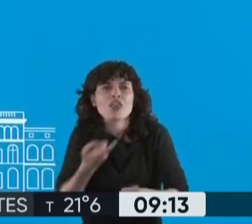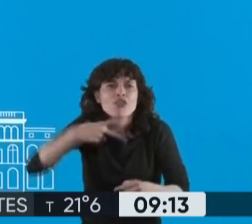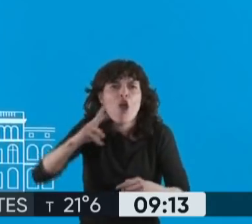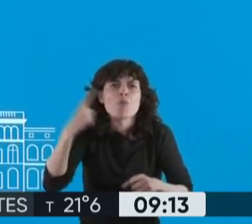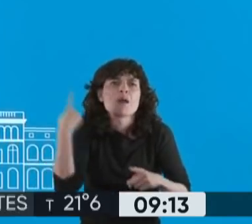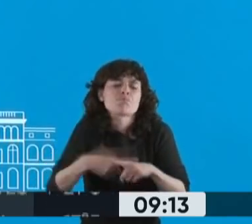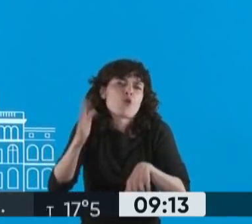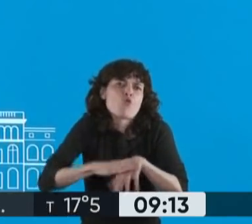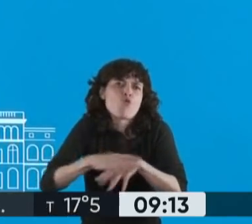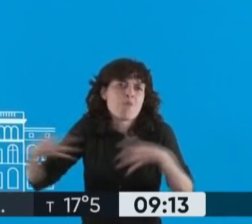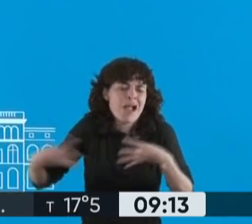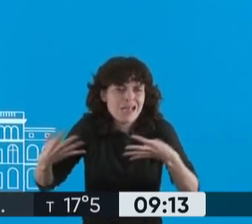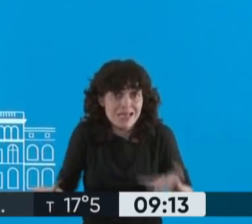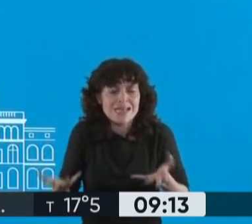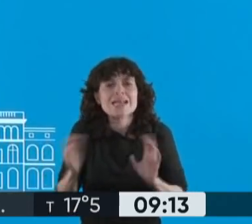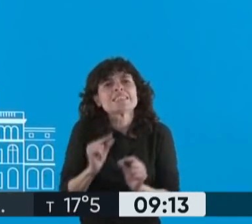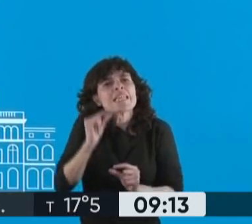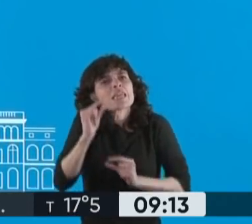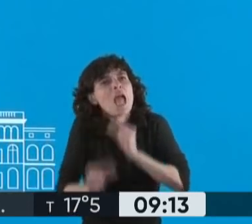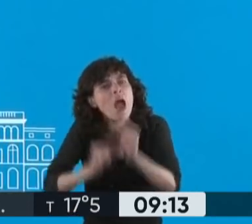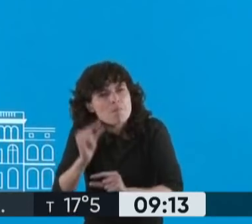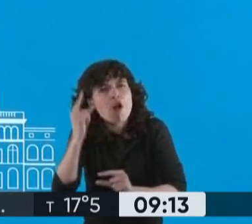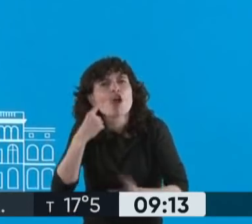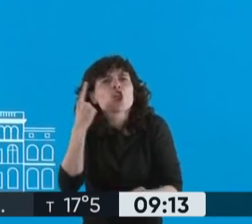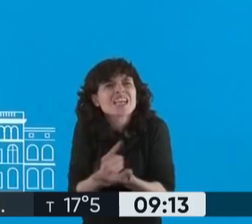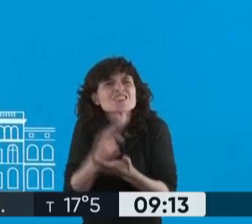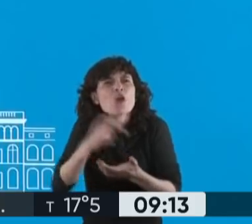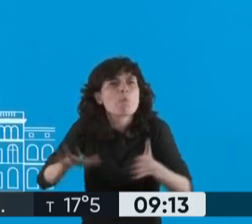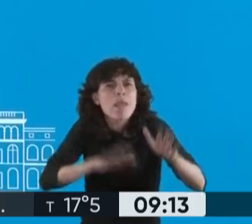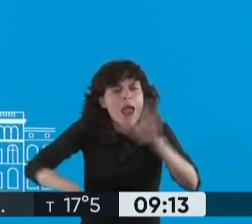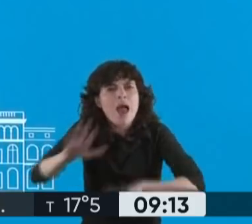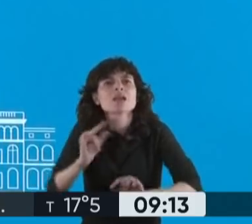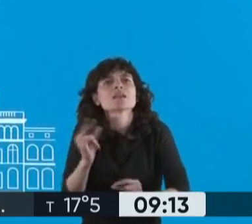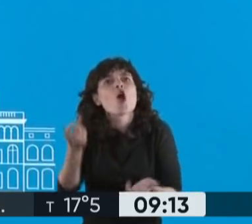que sin duda vamos a tener que ir analizando una a